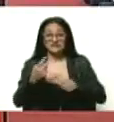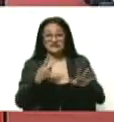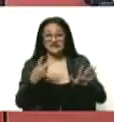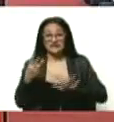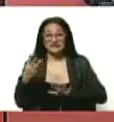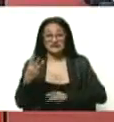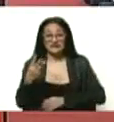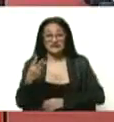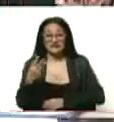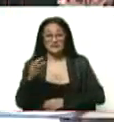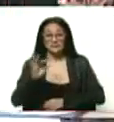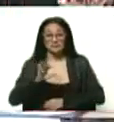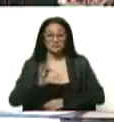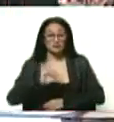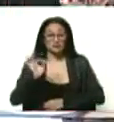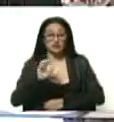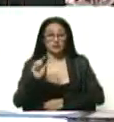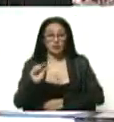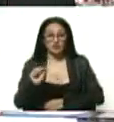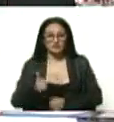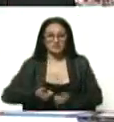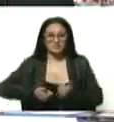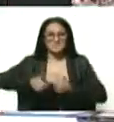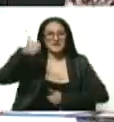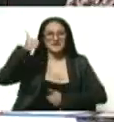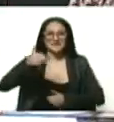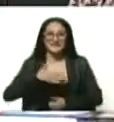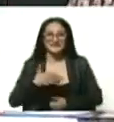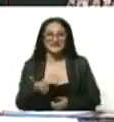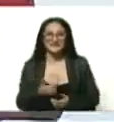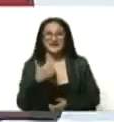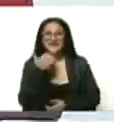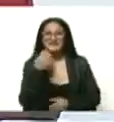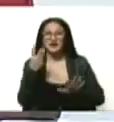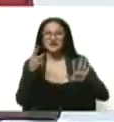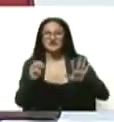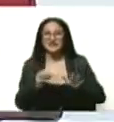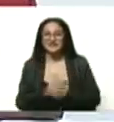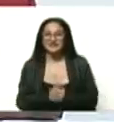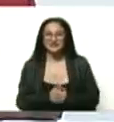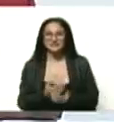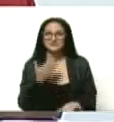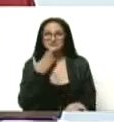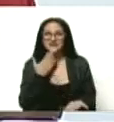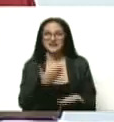poquito. Van para arriba, pues, van para 80. Gracias,